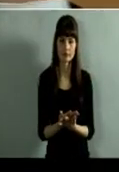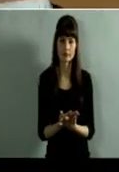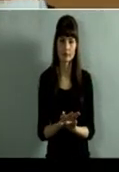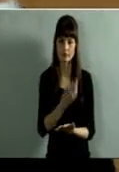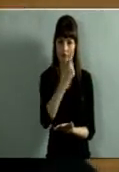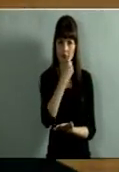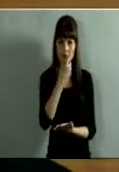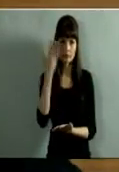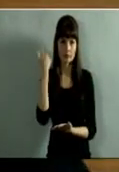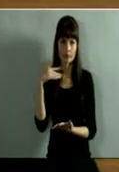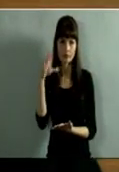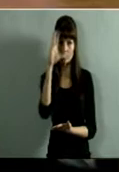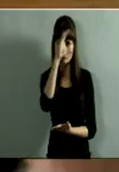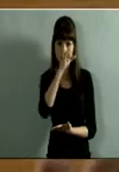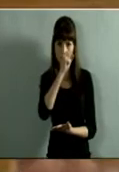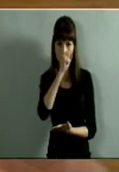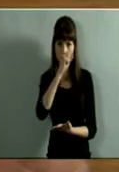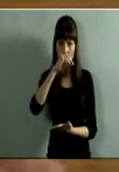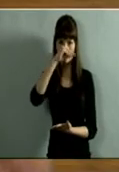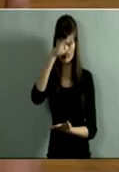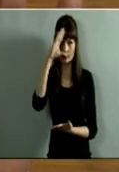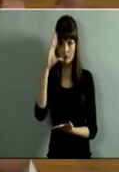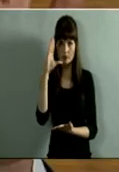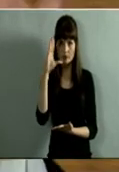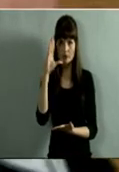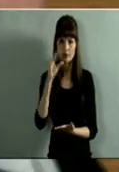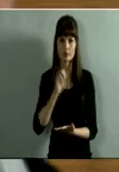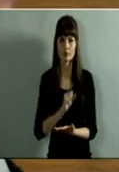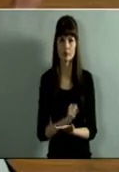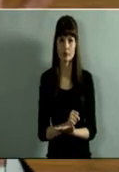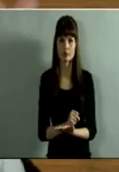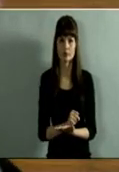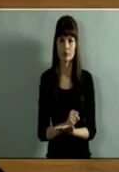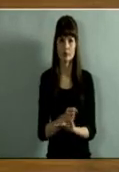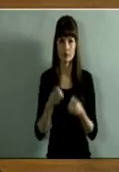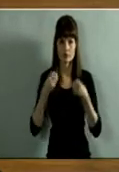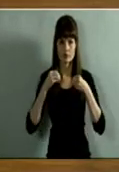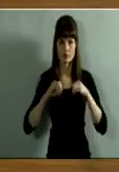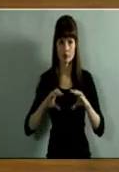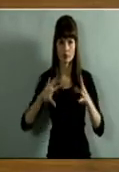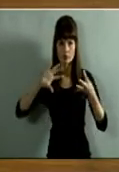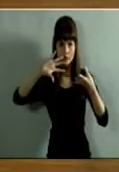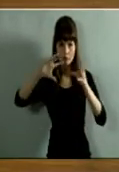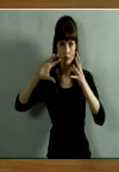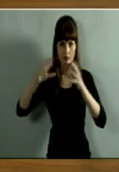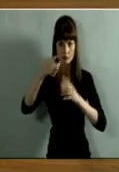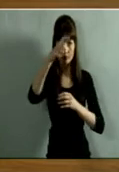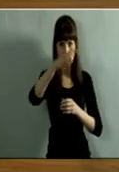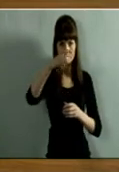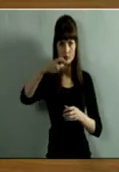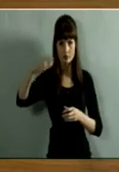era ver todo negro, empezó a ver luces. Y empecé a ver las formas de las personas, las